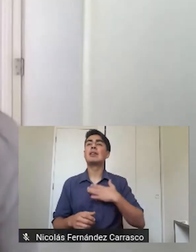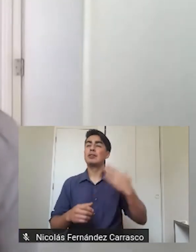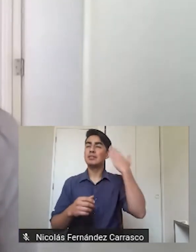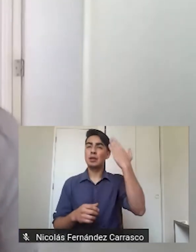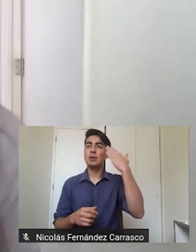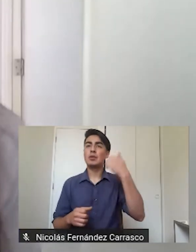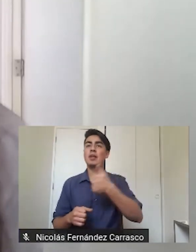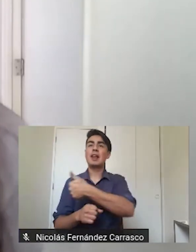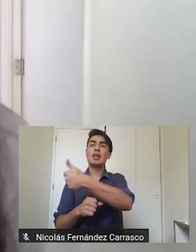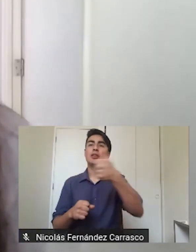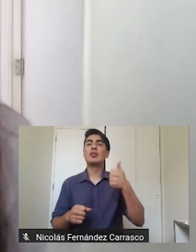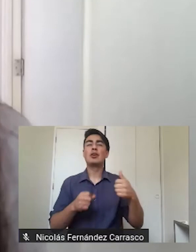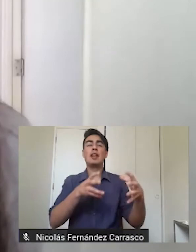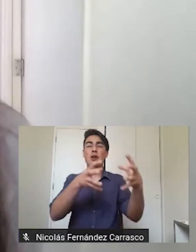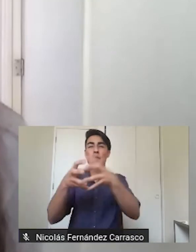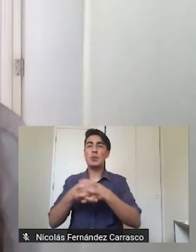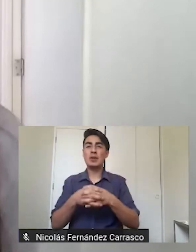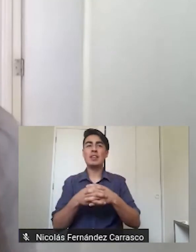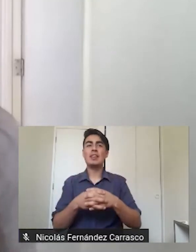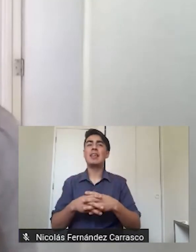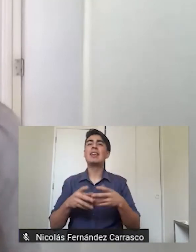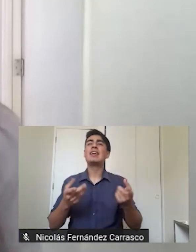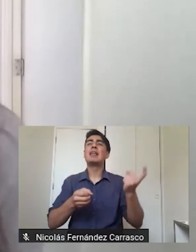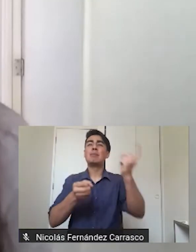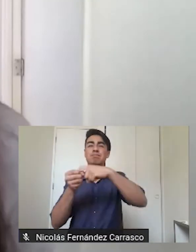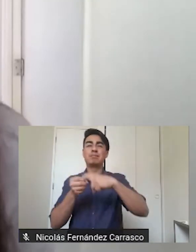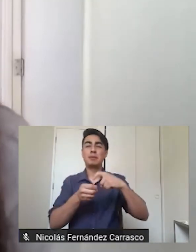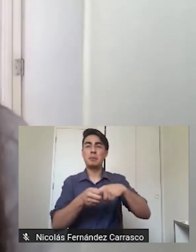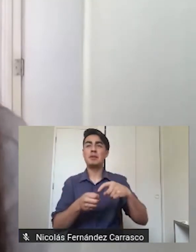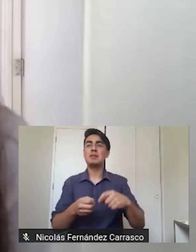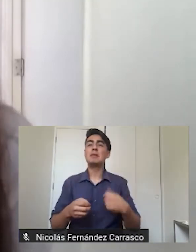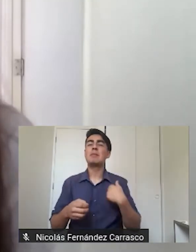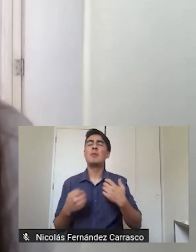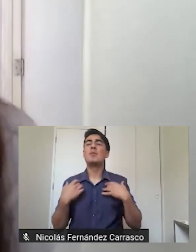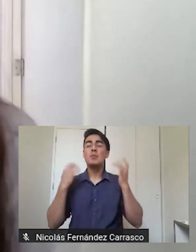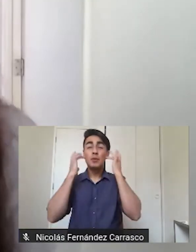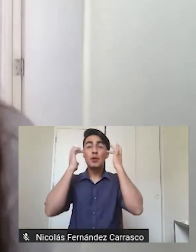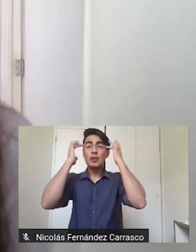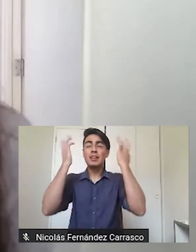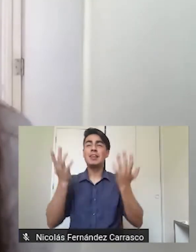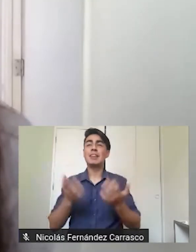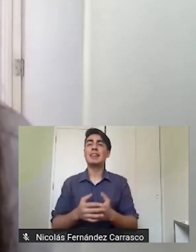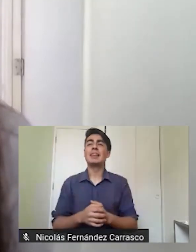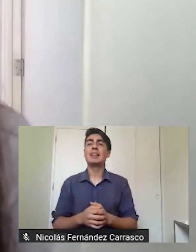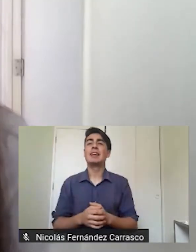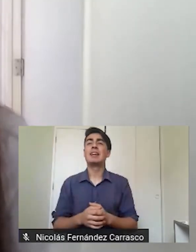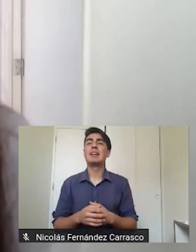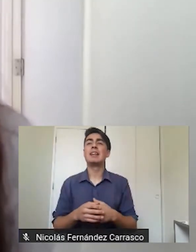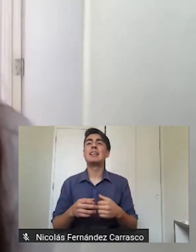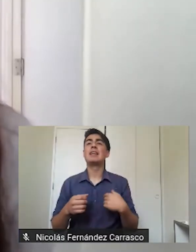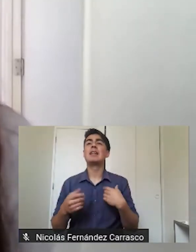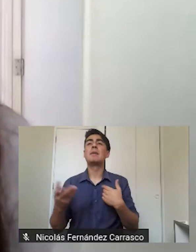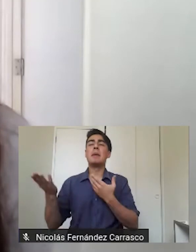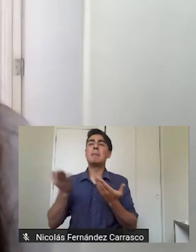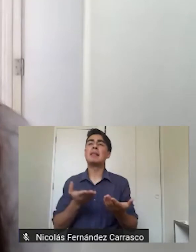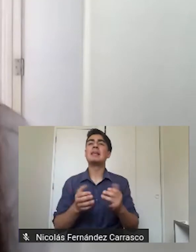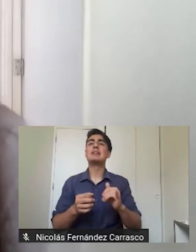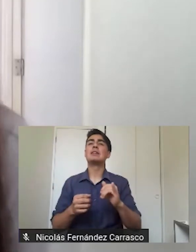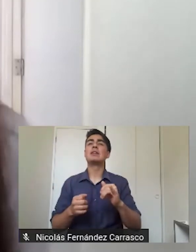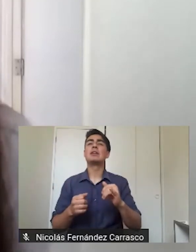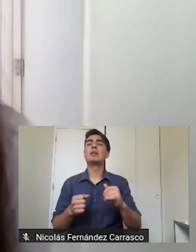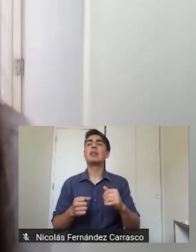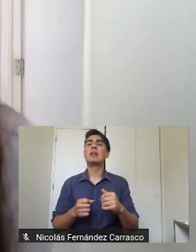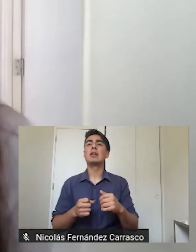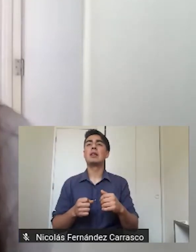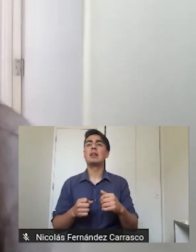a toda esta comunidad que está participando en esta instancia. Estoy muy contenta de haber sido invitada a